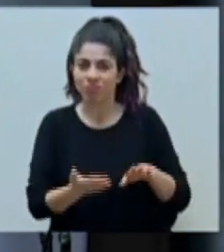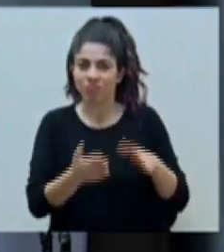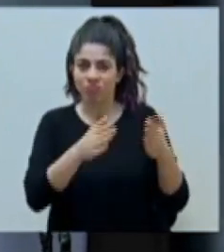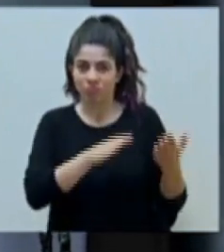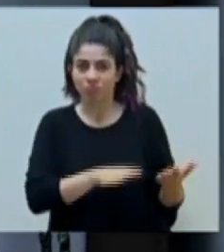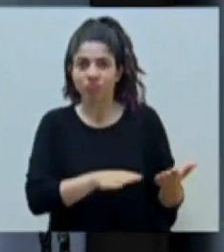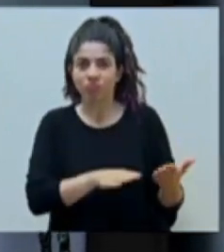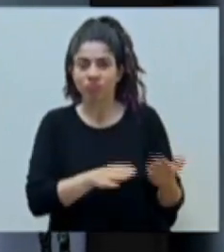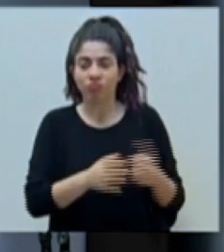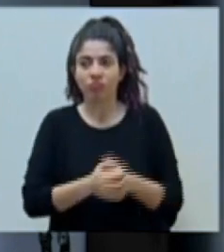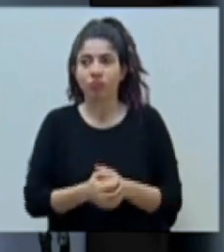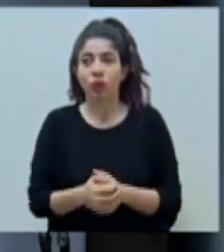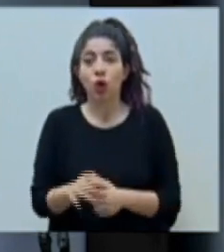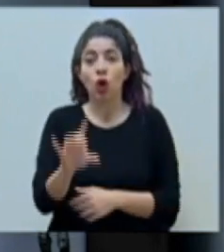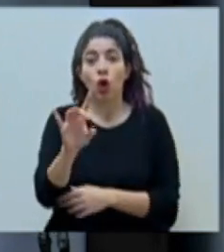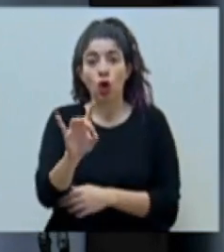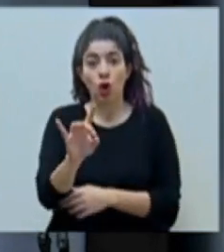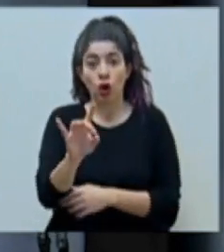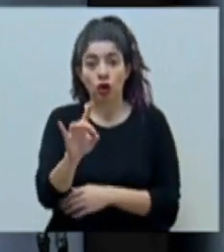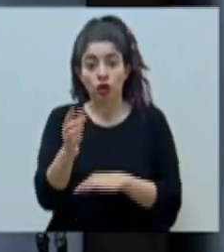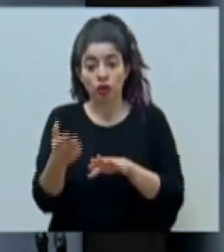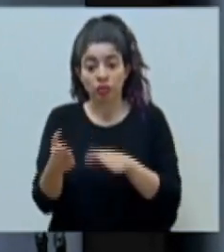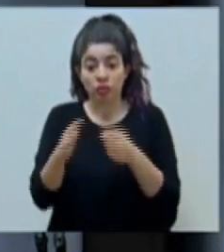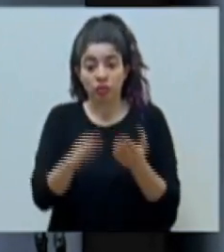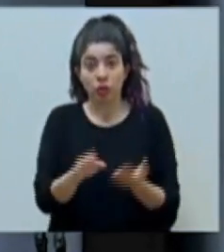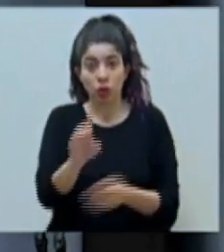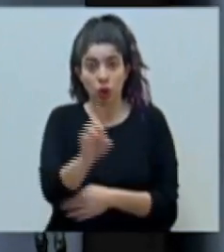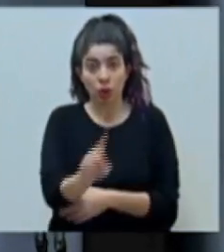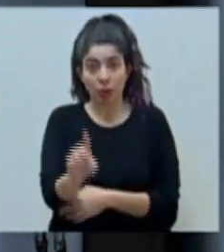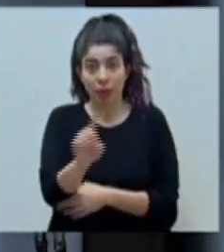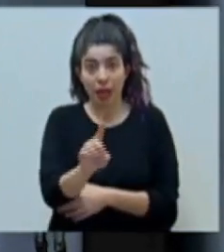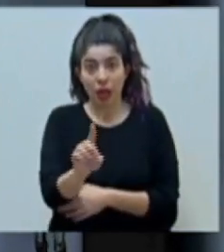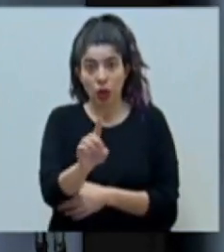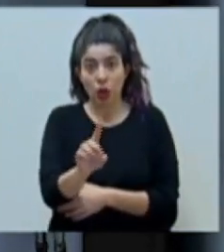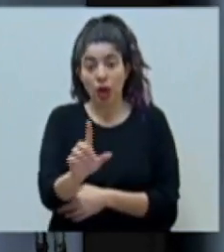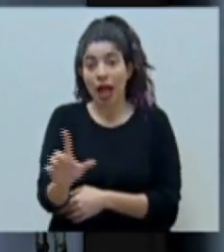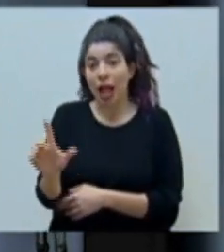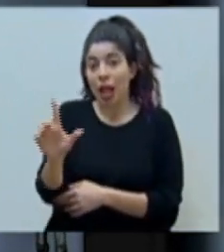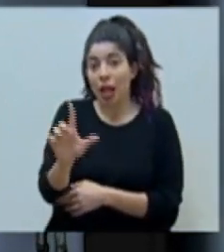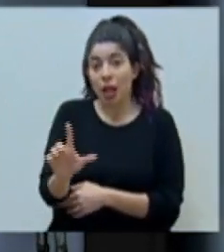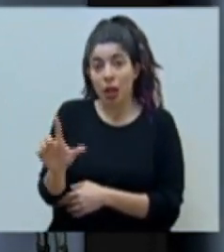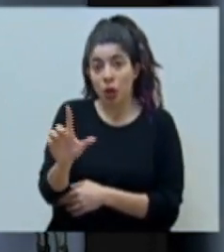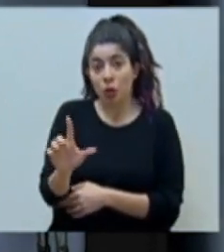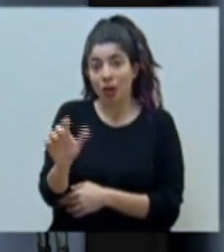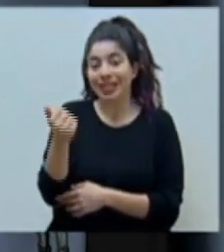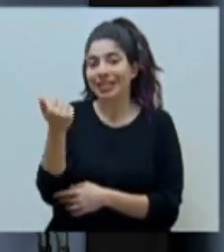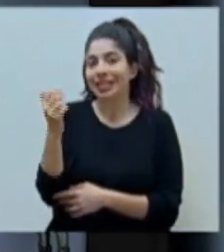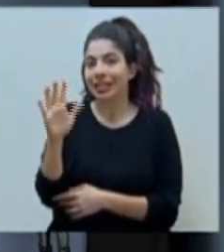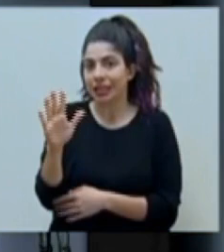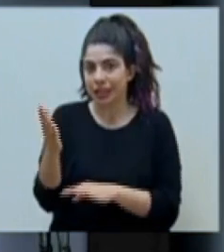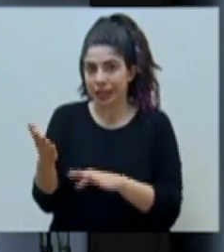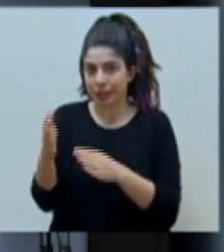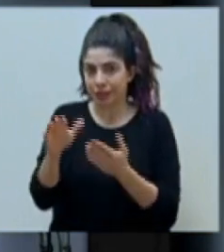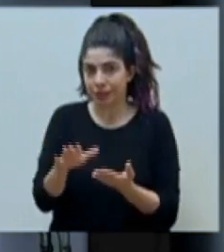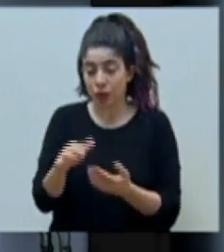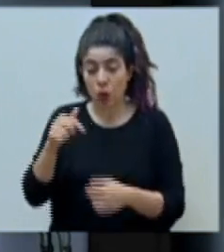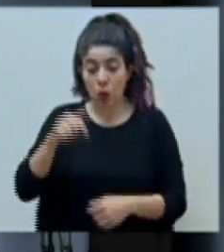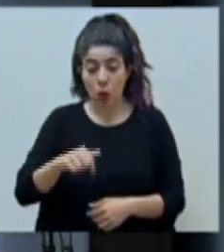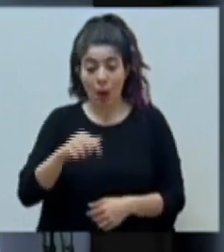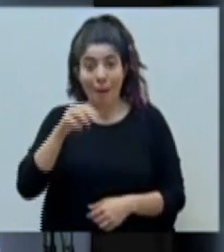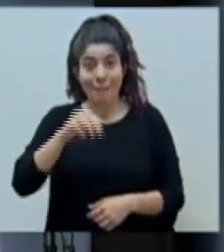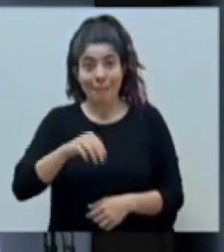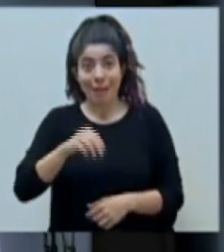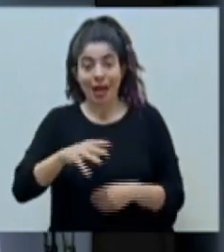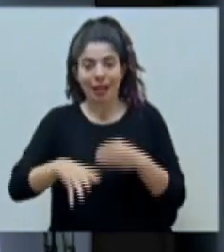fallecimientos. 8 fallecimientos el día domingo y el lunes se contabilizan 15. Hoy martes